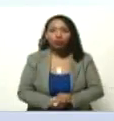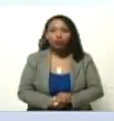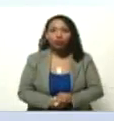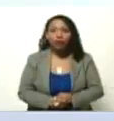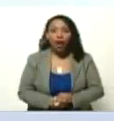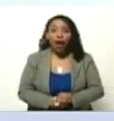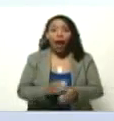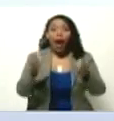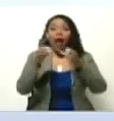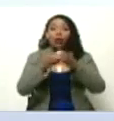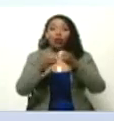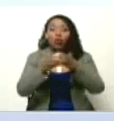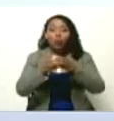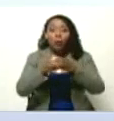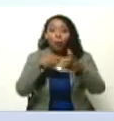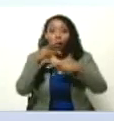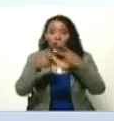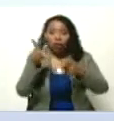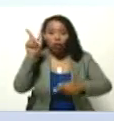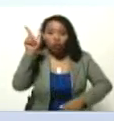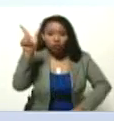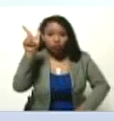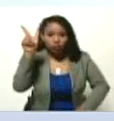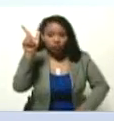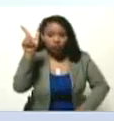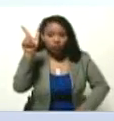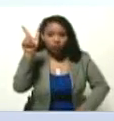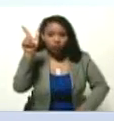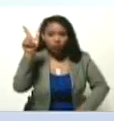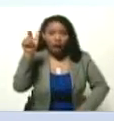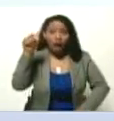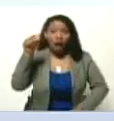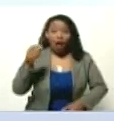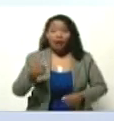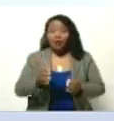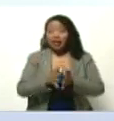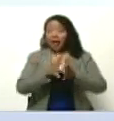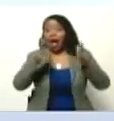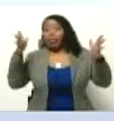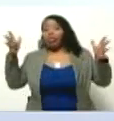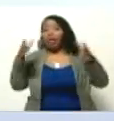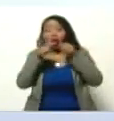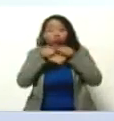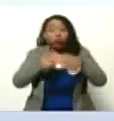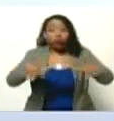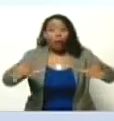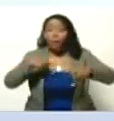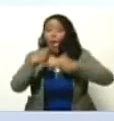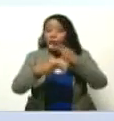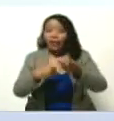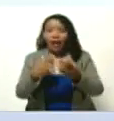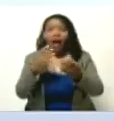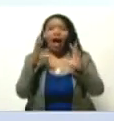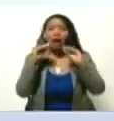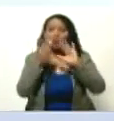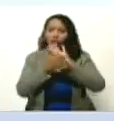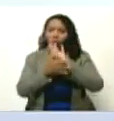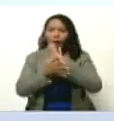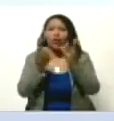el Partido Socialista Unido de Venezuela es una, vamos a decir, una superestructura política. Hablo de los números,